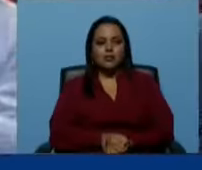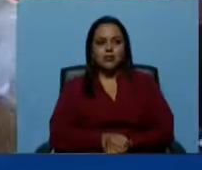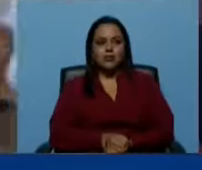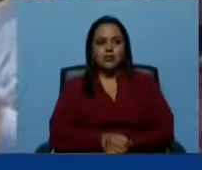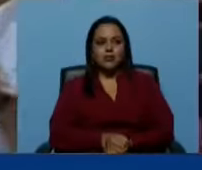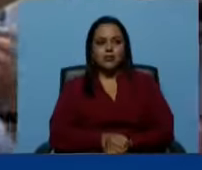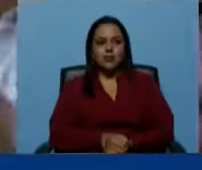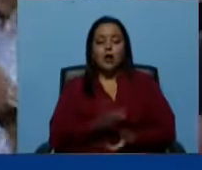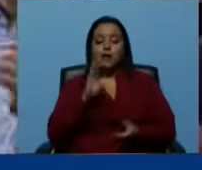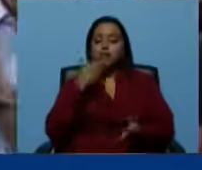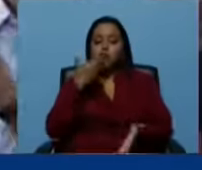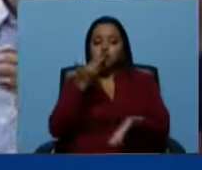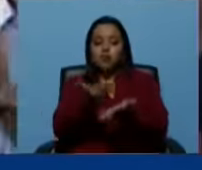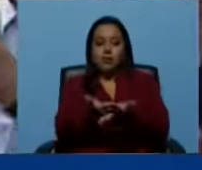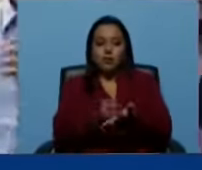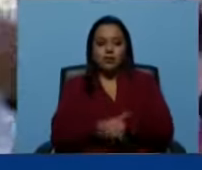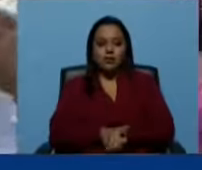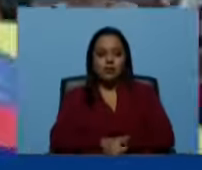Gracias, muchas gracias.